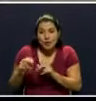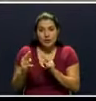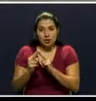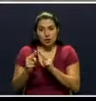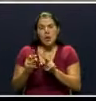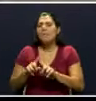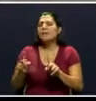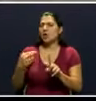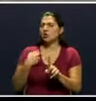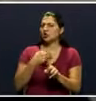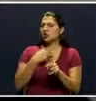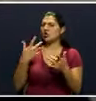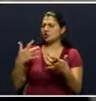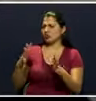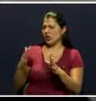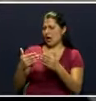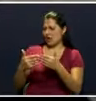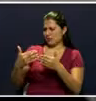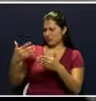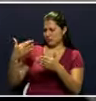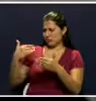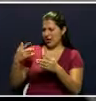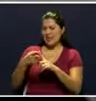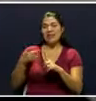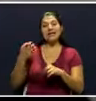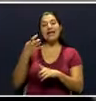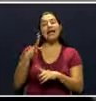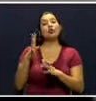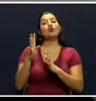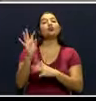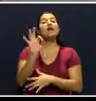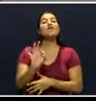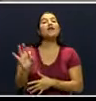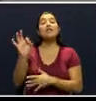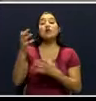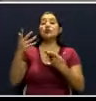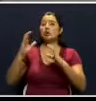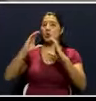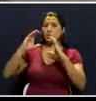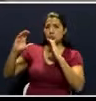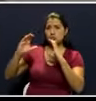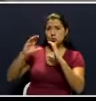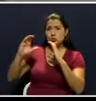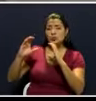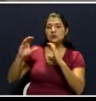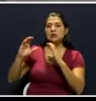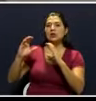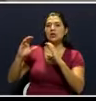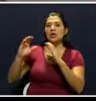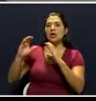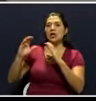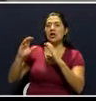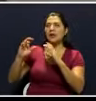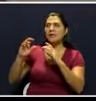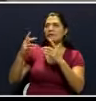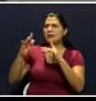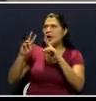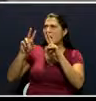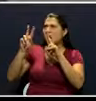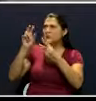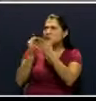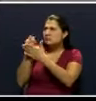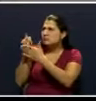ya tenemos desde aproximadamente el 14 de febrero comunicaciones de publicaciones científicas muy sólidas,